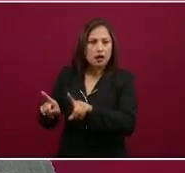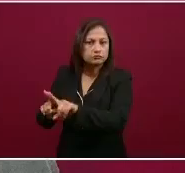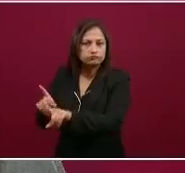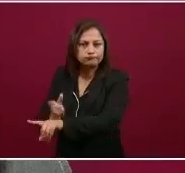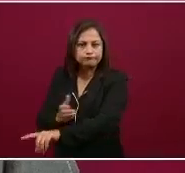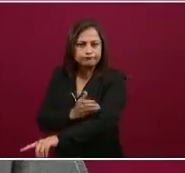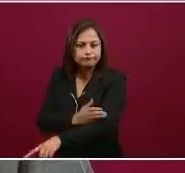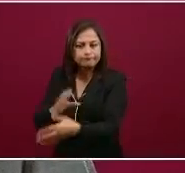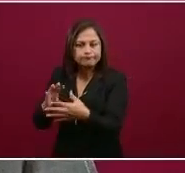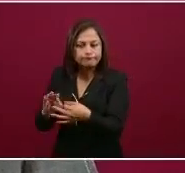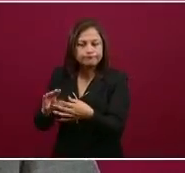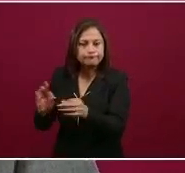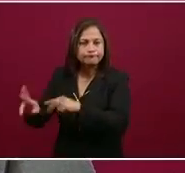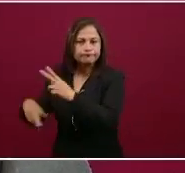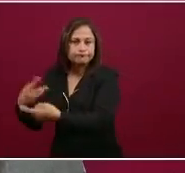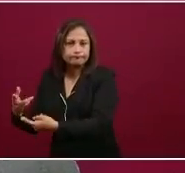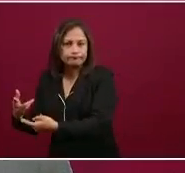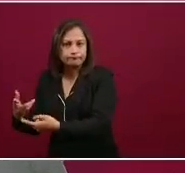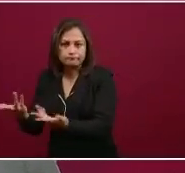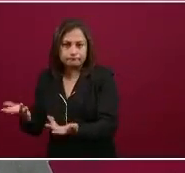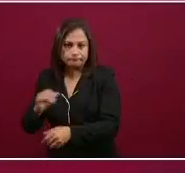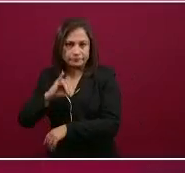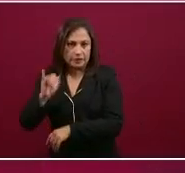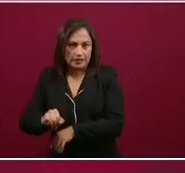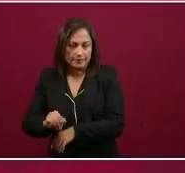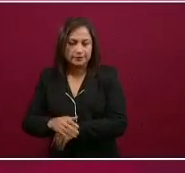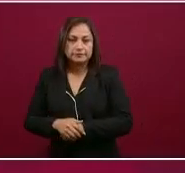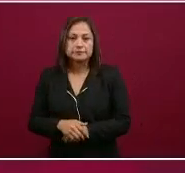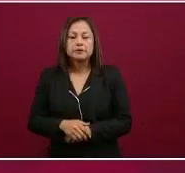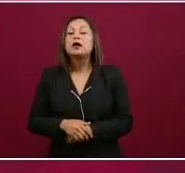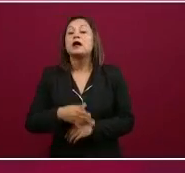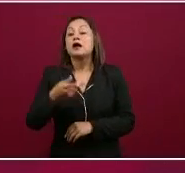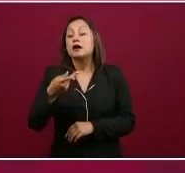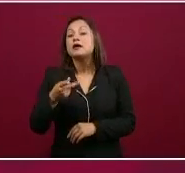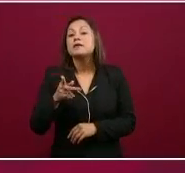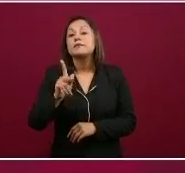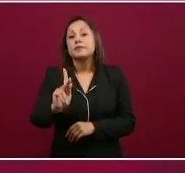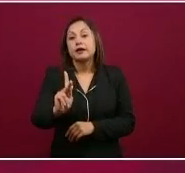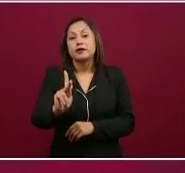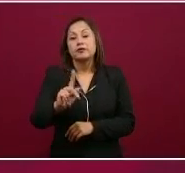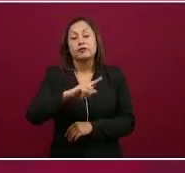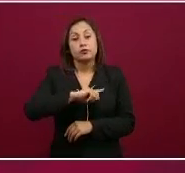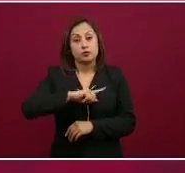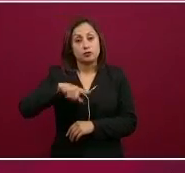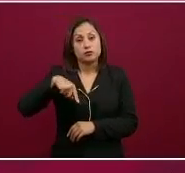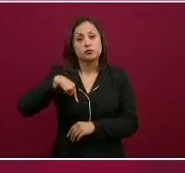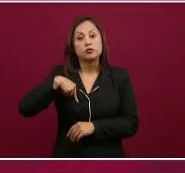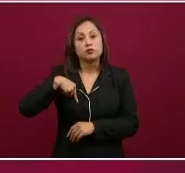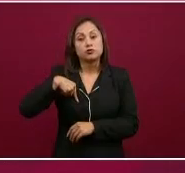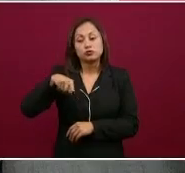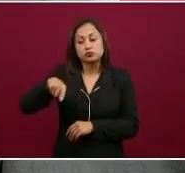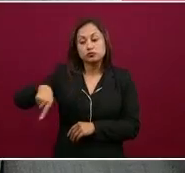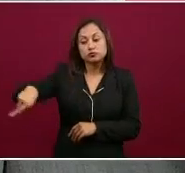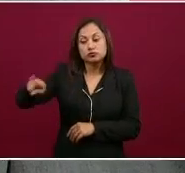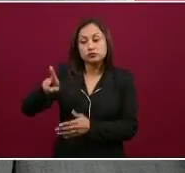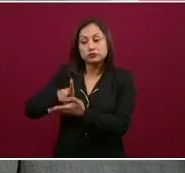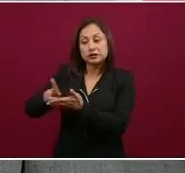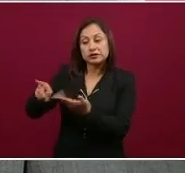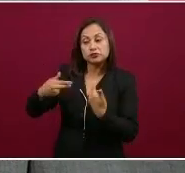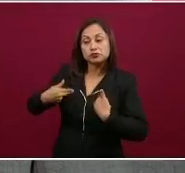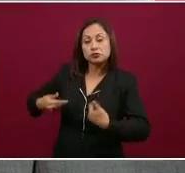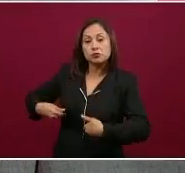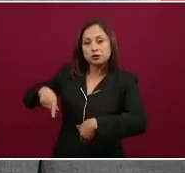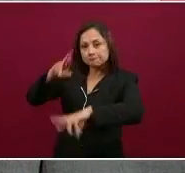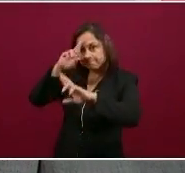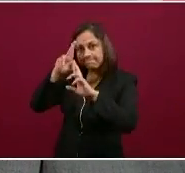en otros tiempos, respetando sus derechos humanos. Les hablaba